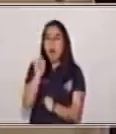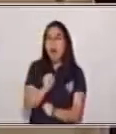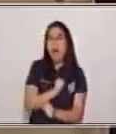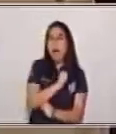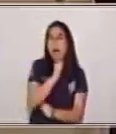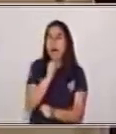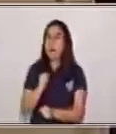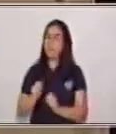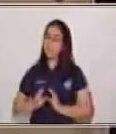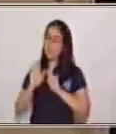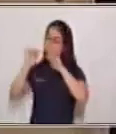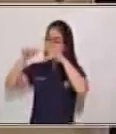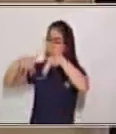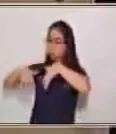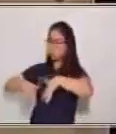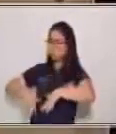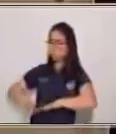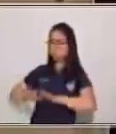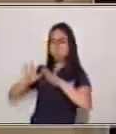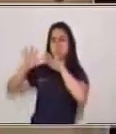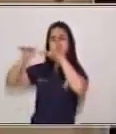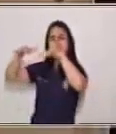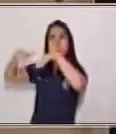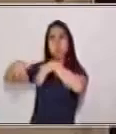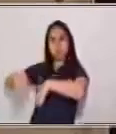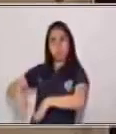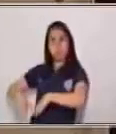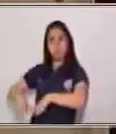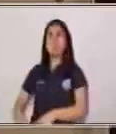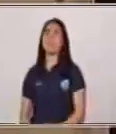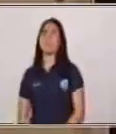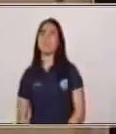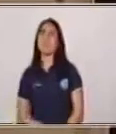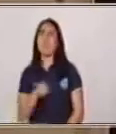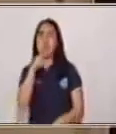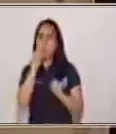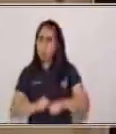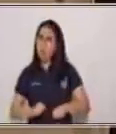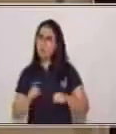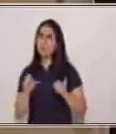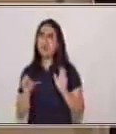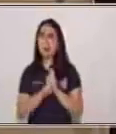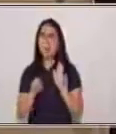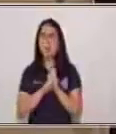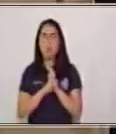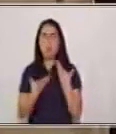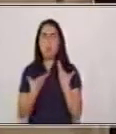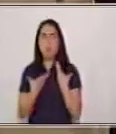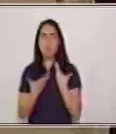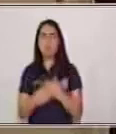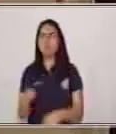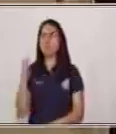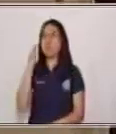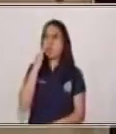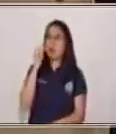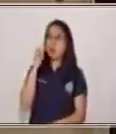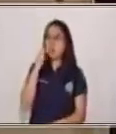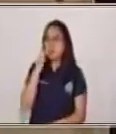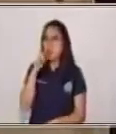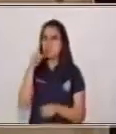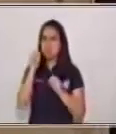lado, o quien que te esté acompañando, puedes conversar acerca de qué crees que significa dentro le canta un mar de mapa.